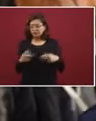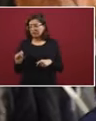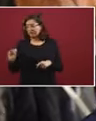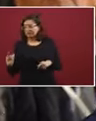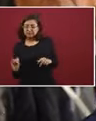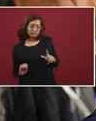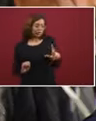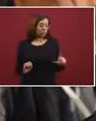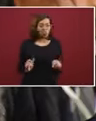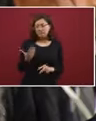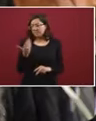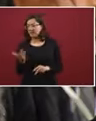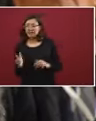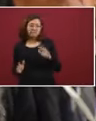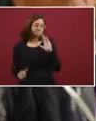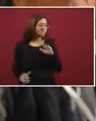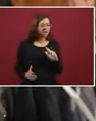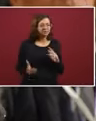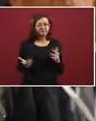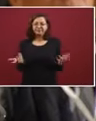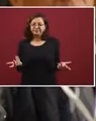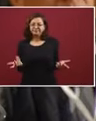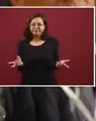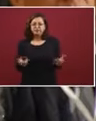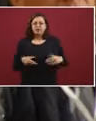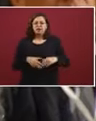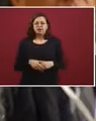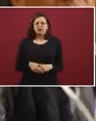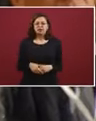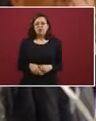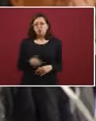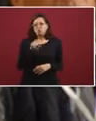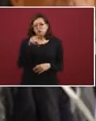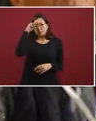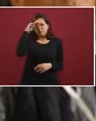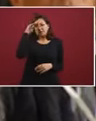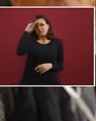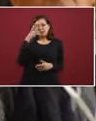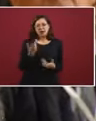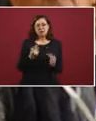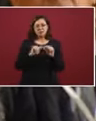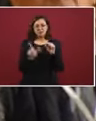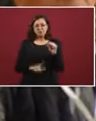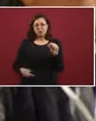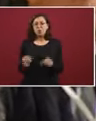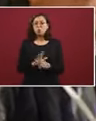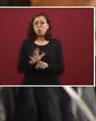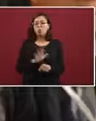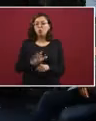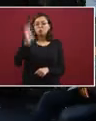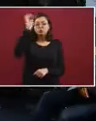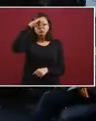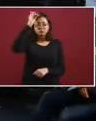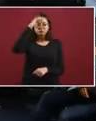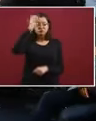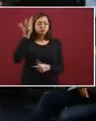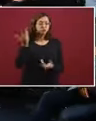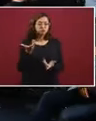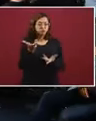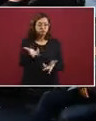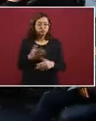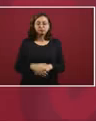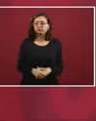de lo que ocurrió. Entonces, ¿qué opina México sobre… La solución de